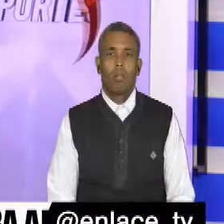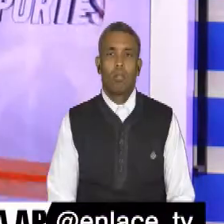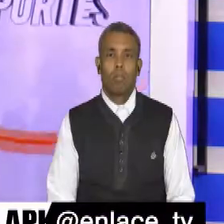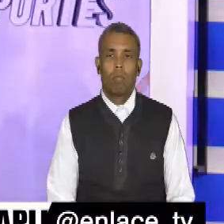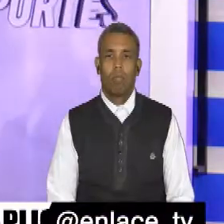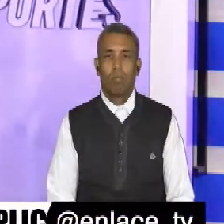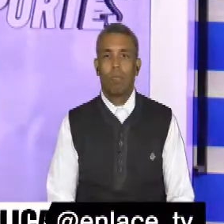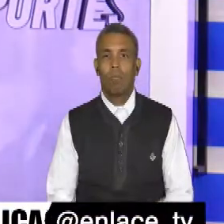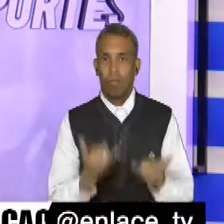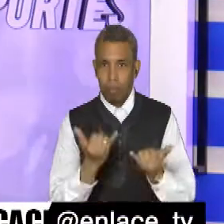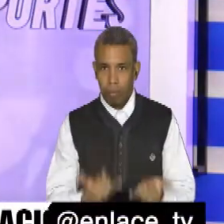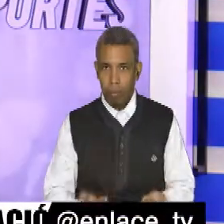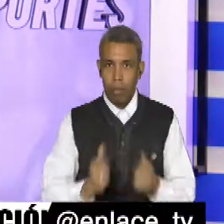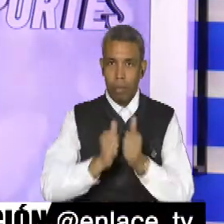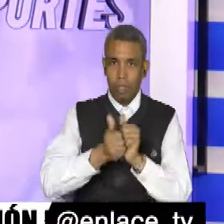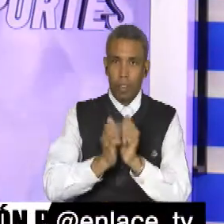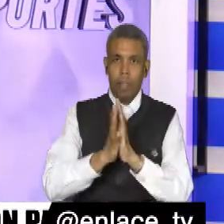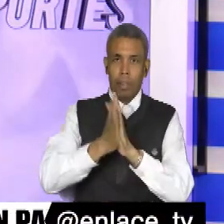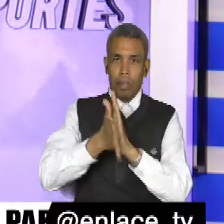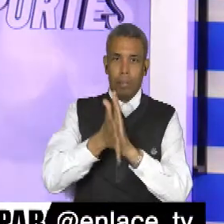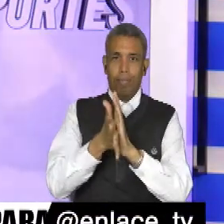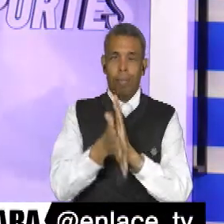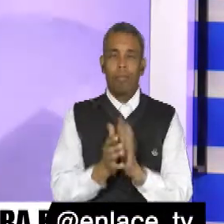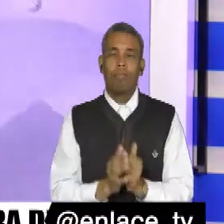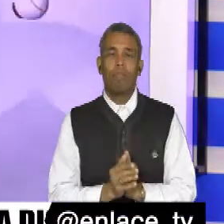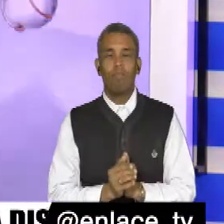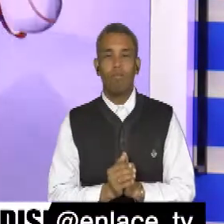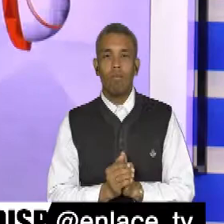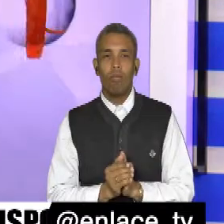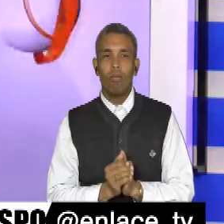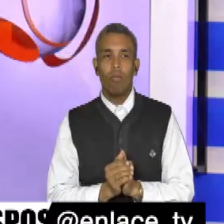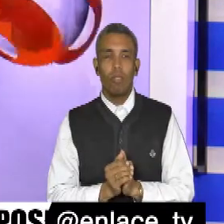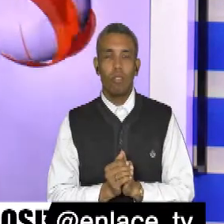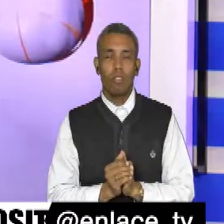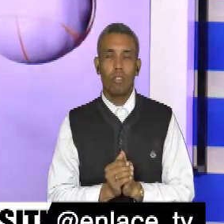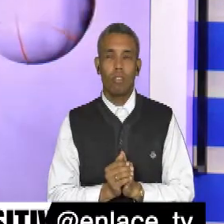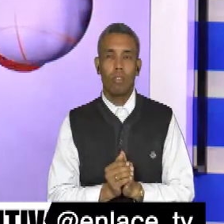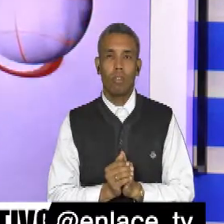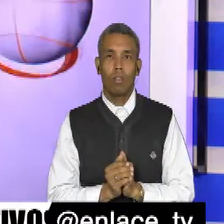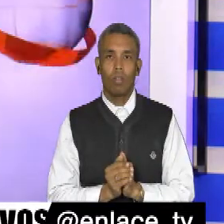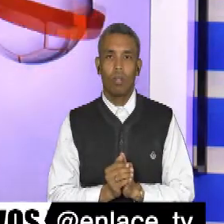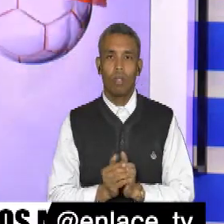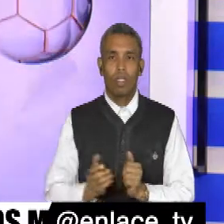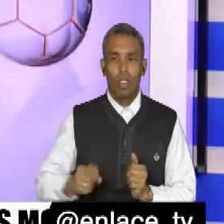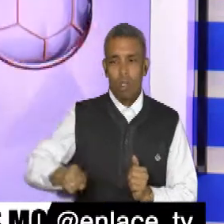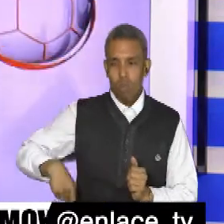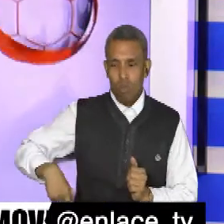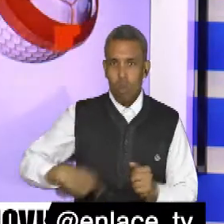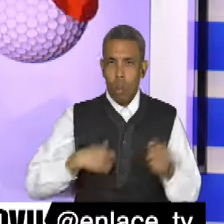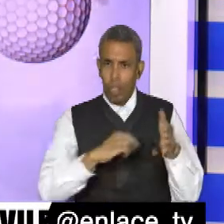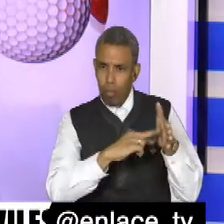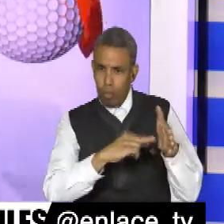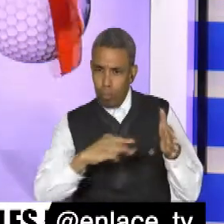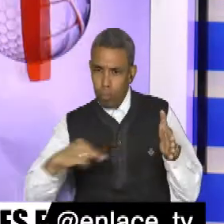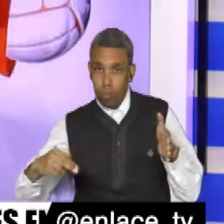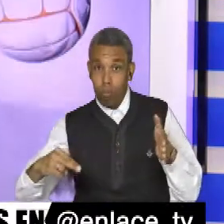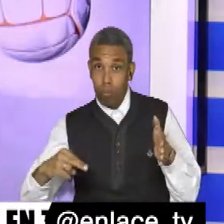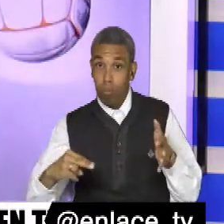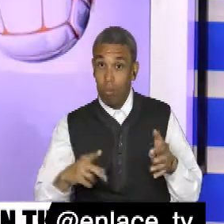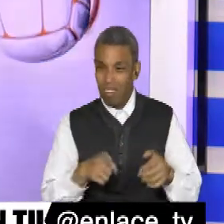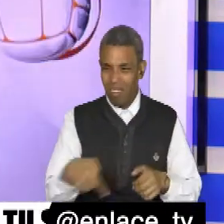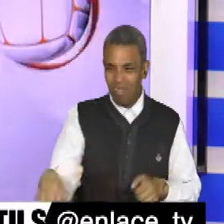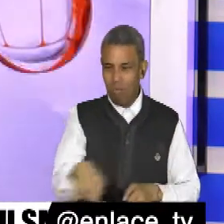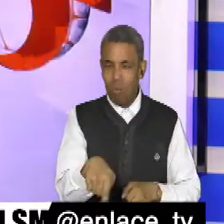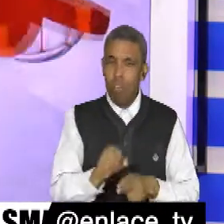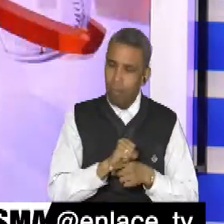Bienvenidos a la información deportiva de Enlace Noticias. Deportistas de la Escuela de Natación Aqua King continúan su preparación para